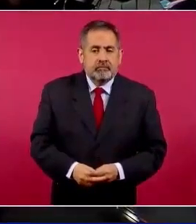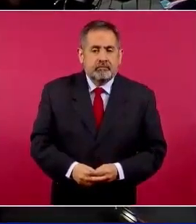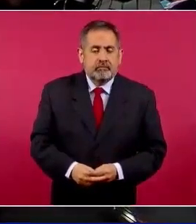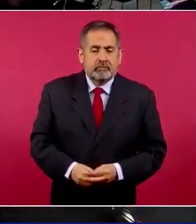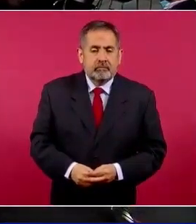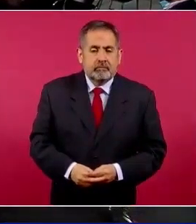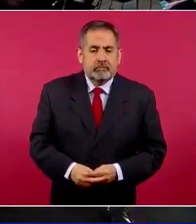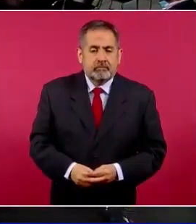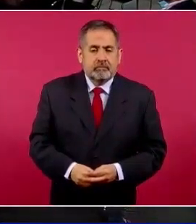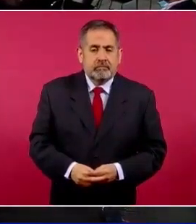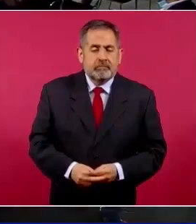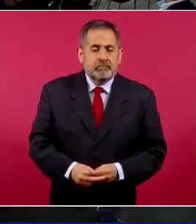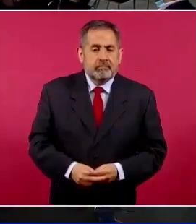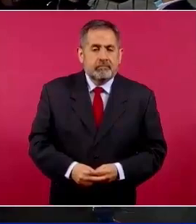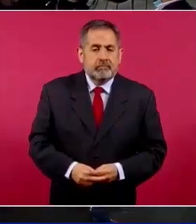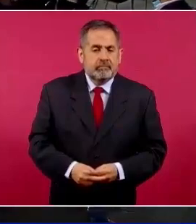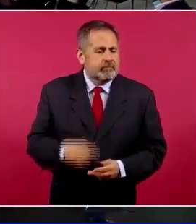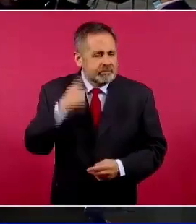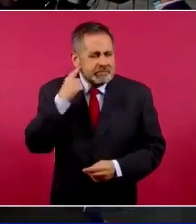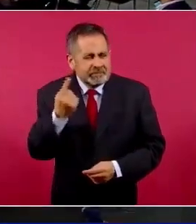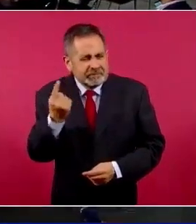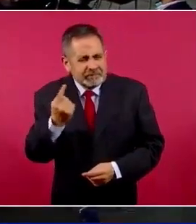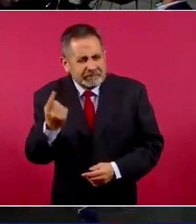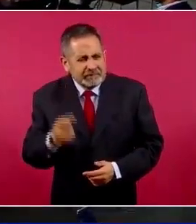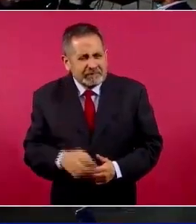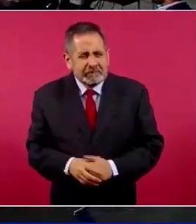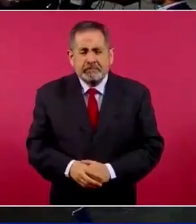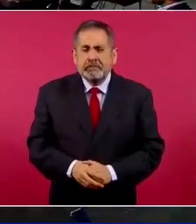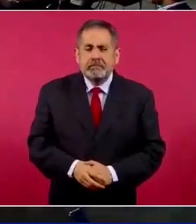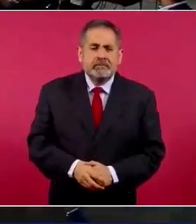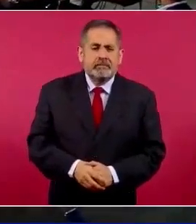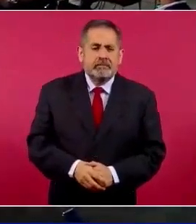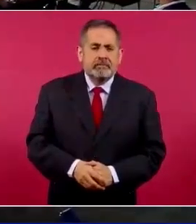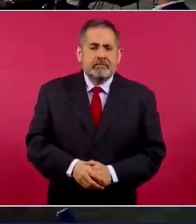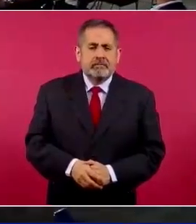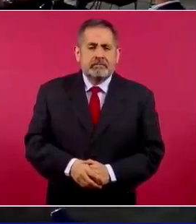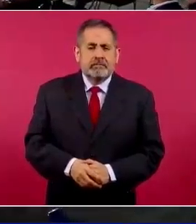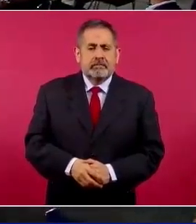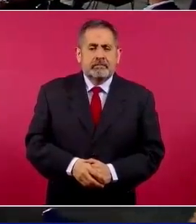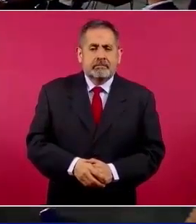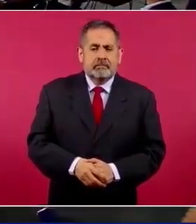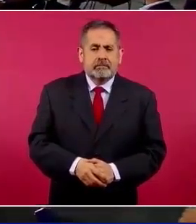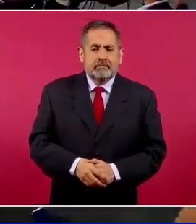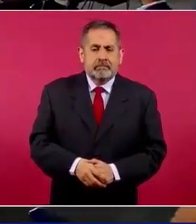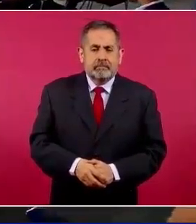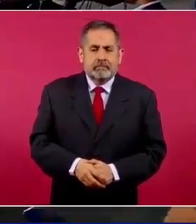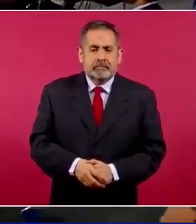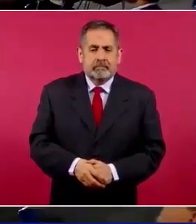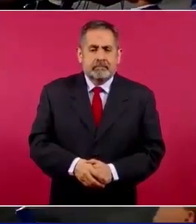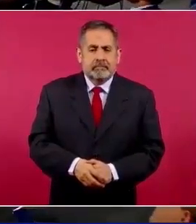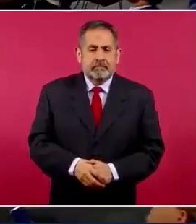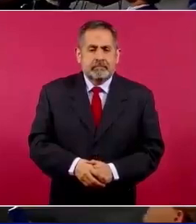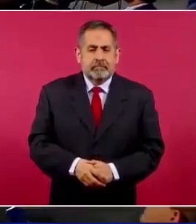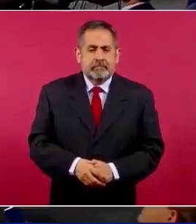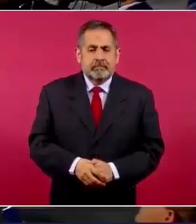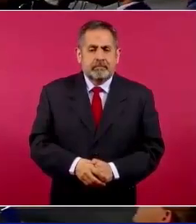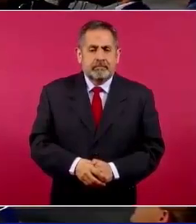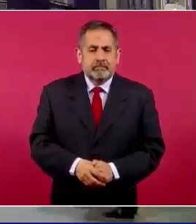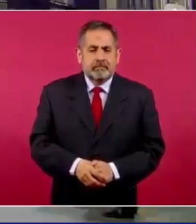desvinientos. ¿Ahora qué? Van contra los desvinientos. En la Corte van a